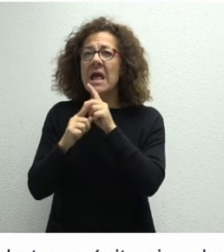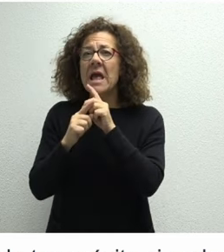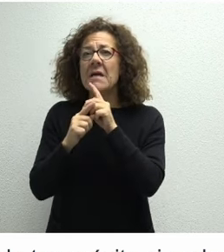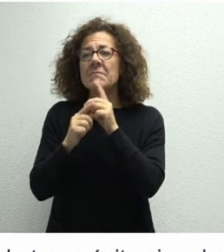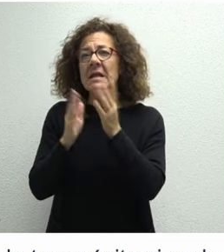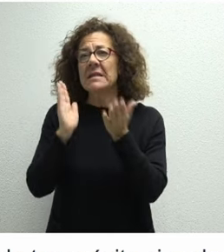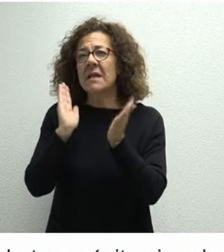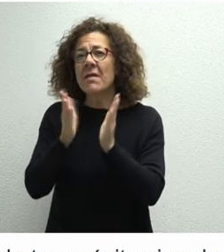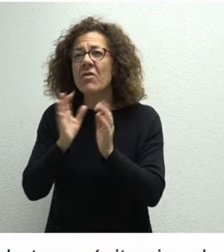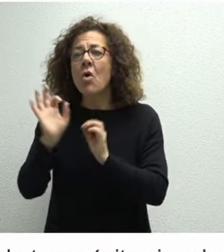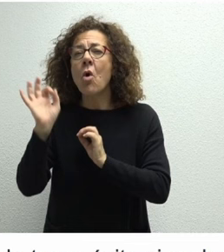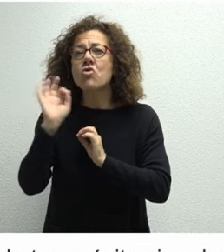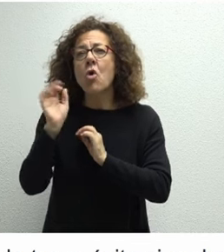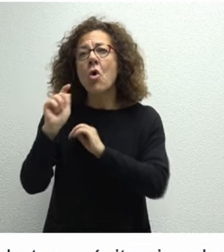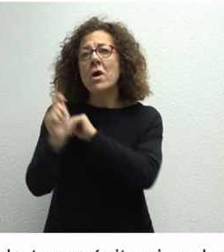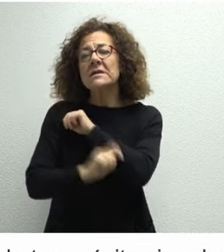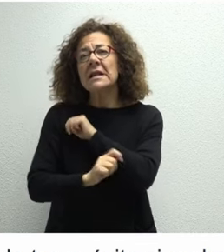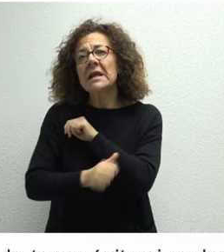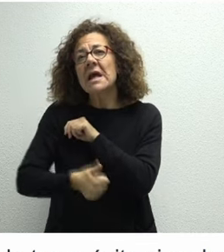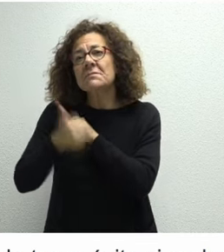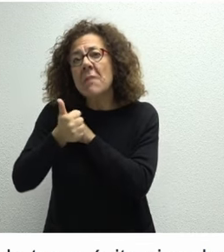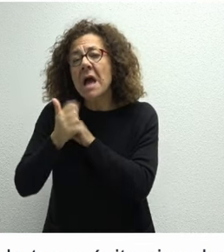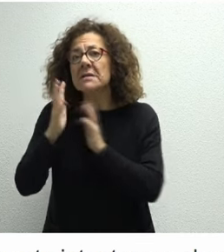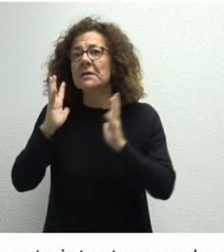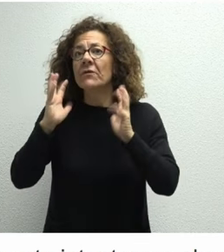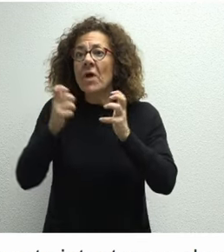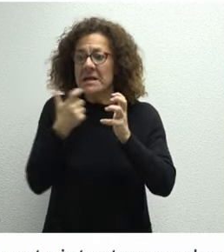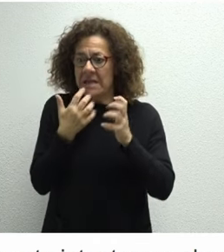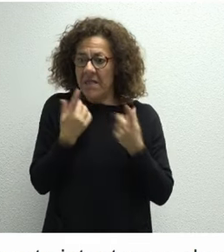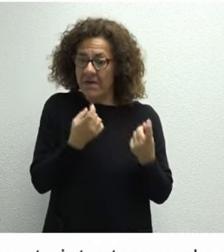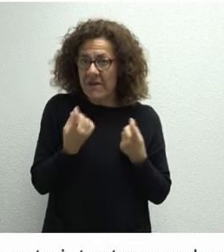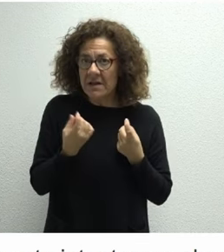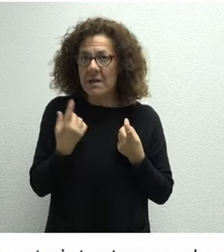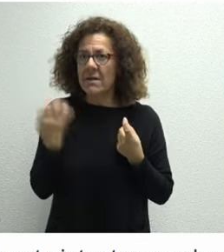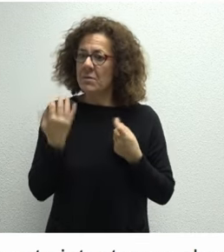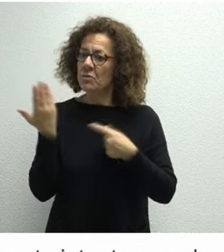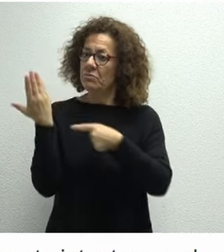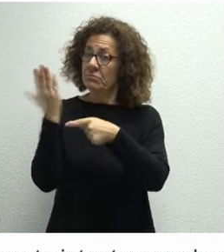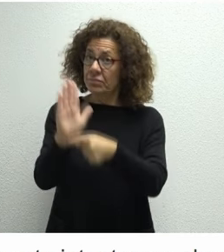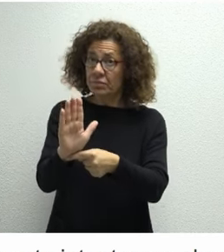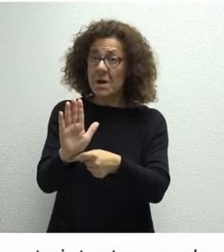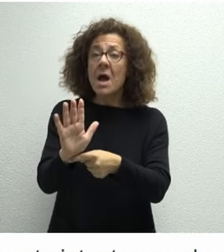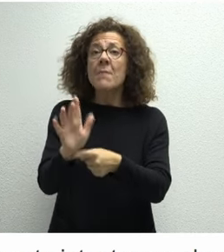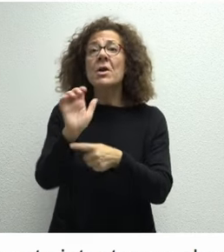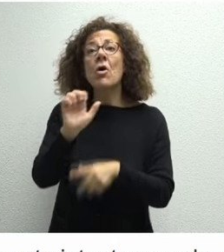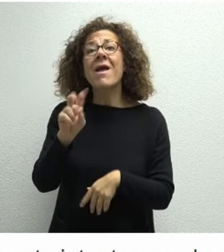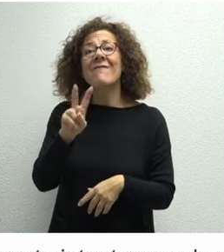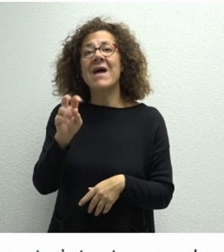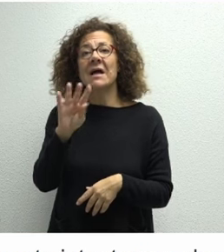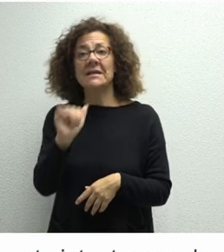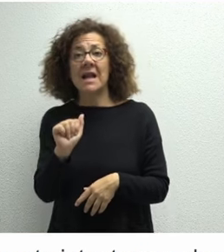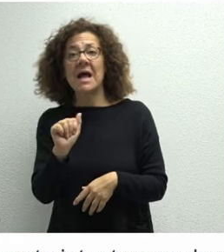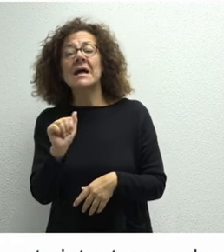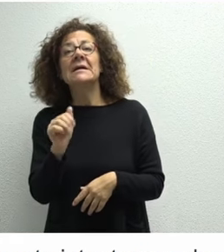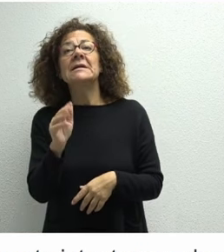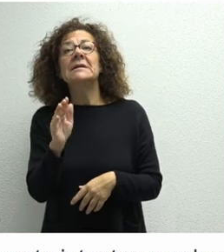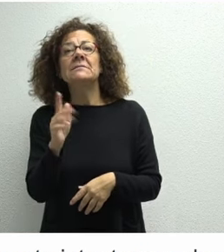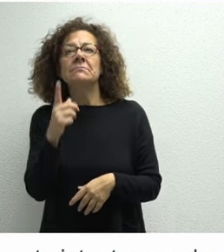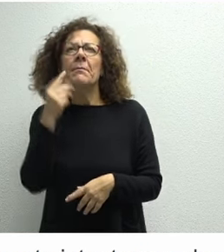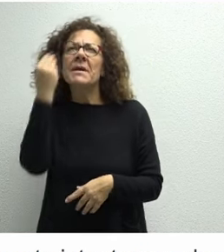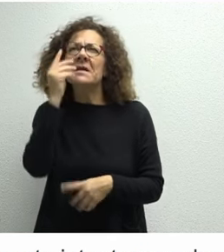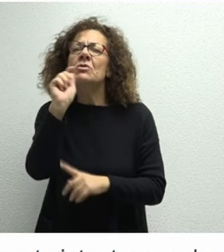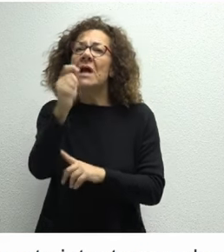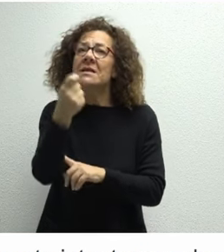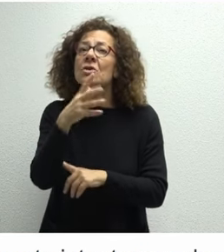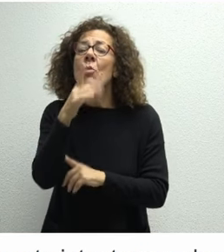o estrategias más reactivas cuando sea necesario Tenemos que tener un planteamiento pero ev batra tiene creemos que tiene el éxito porque